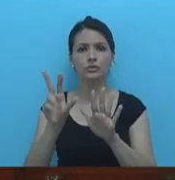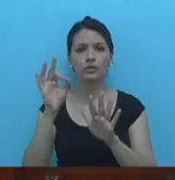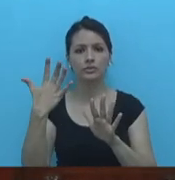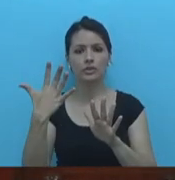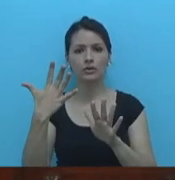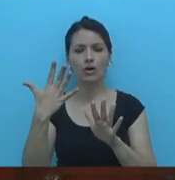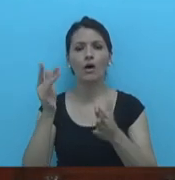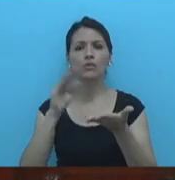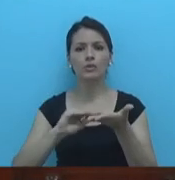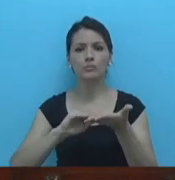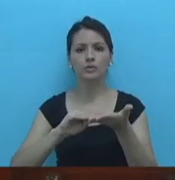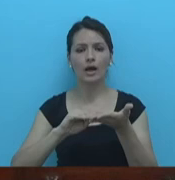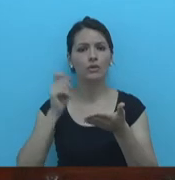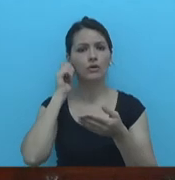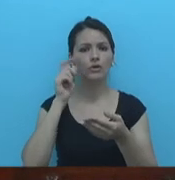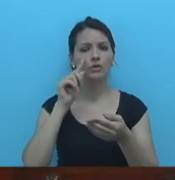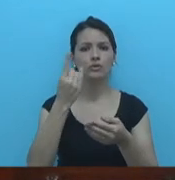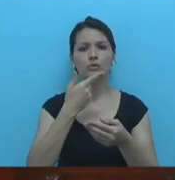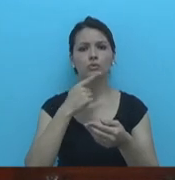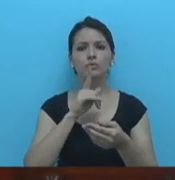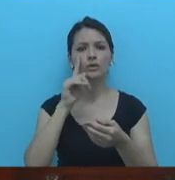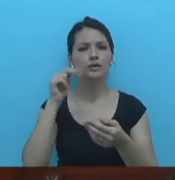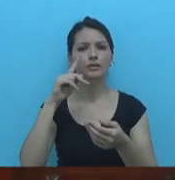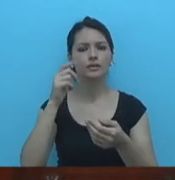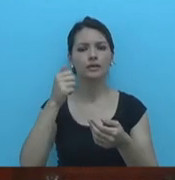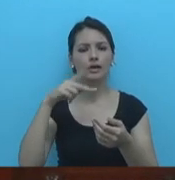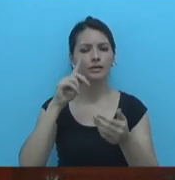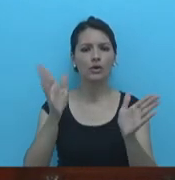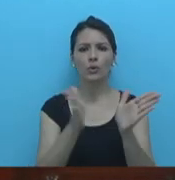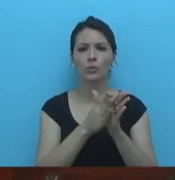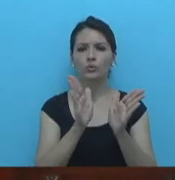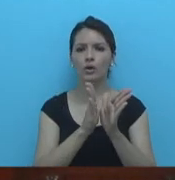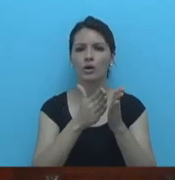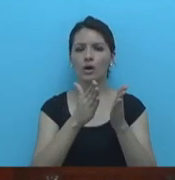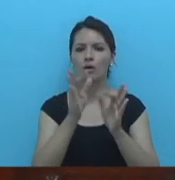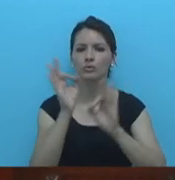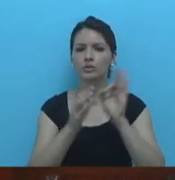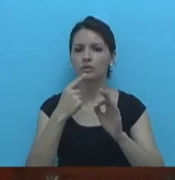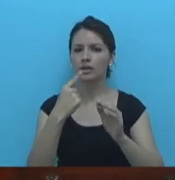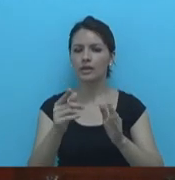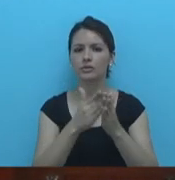33.805 del diputado Rubén Giustiniani, que se acumula con el proyecto de declaración, expediente